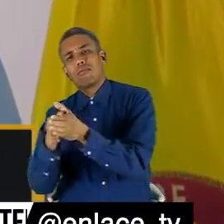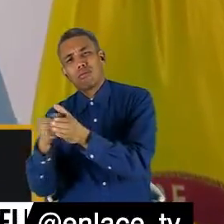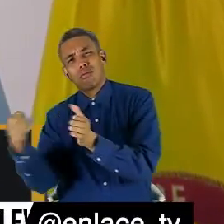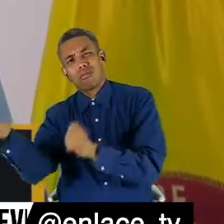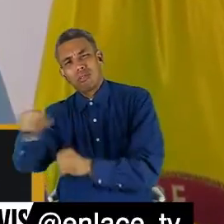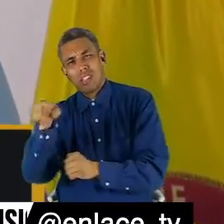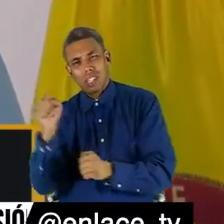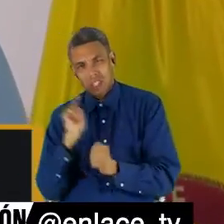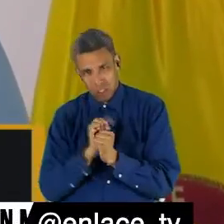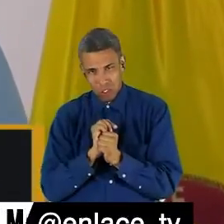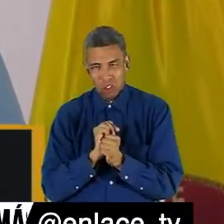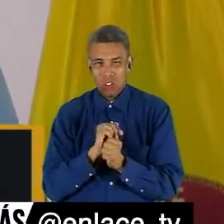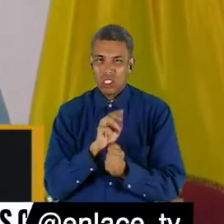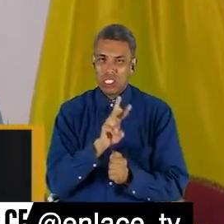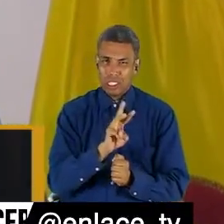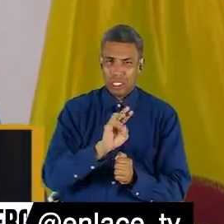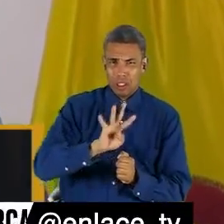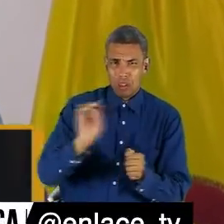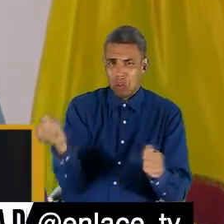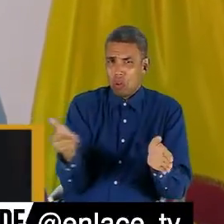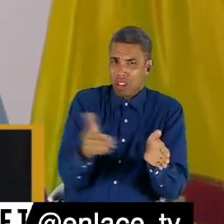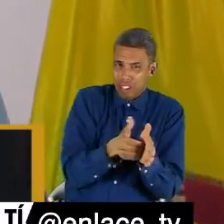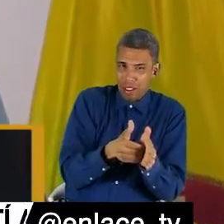340 mil alevinos en Cachama y